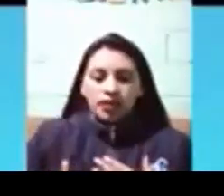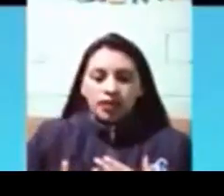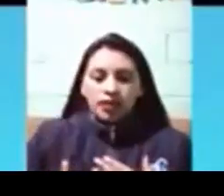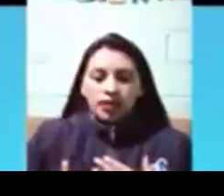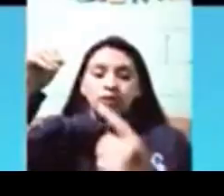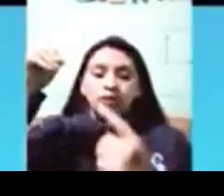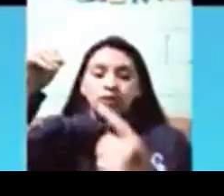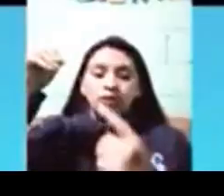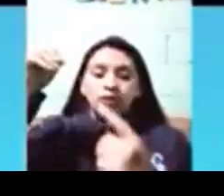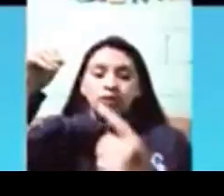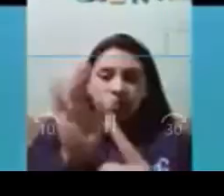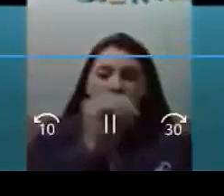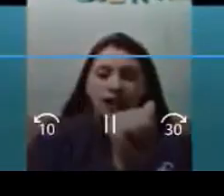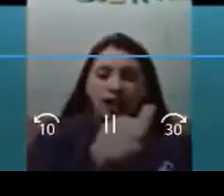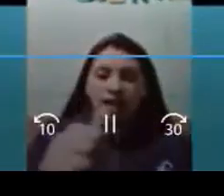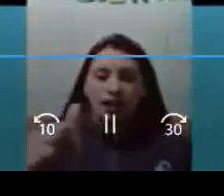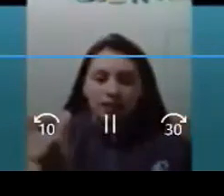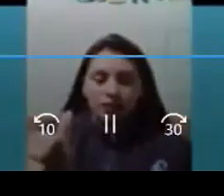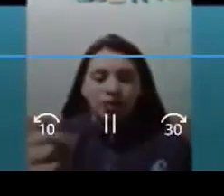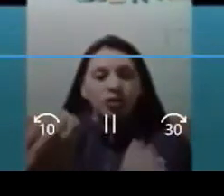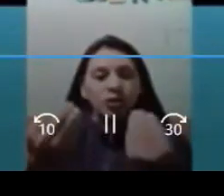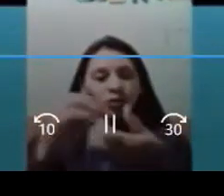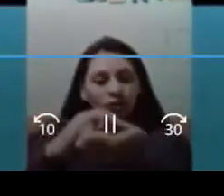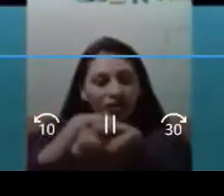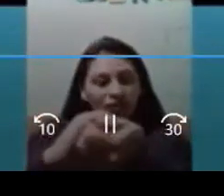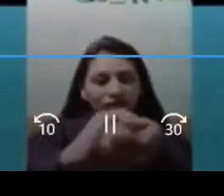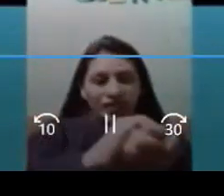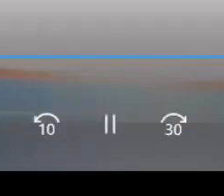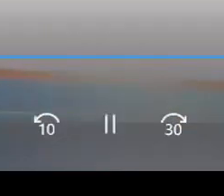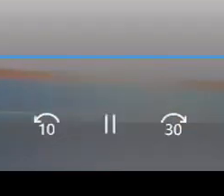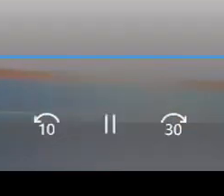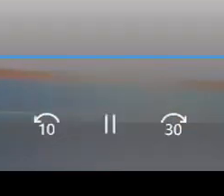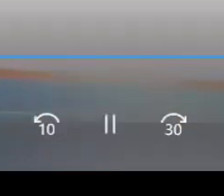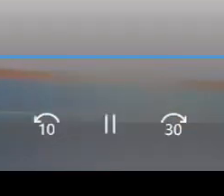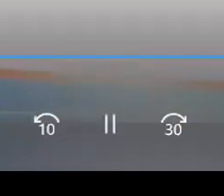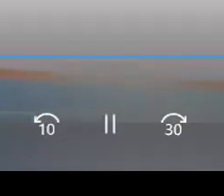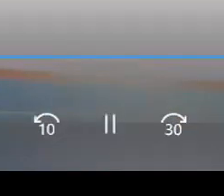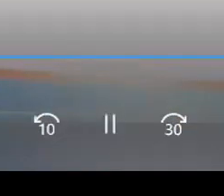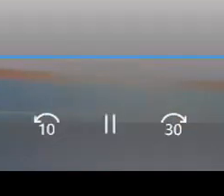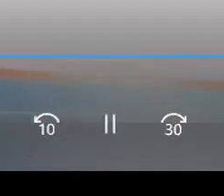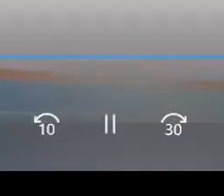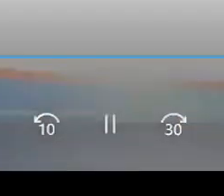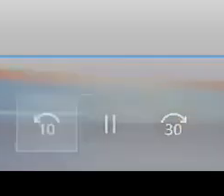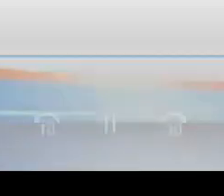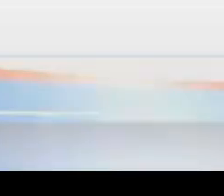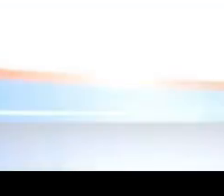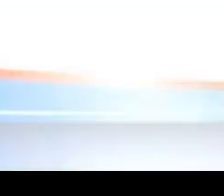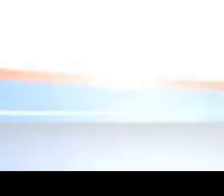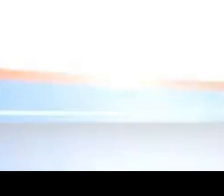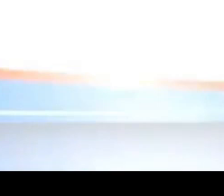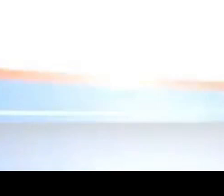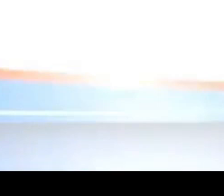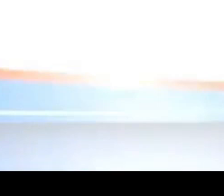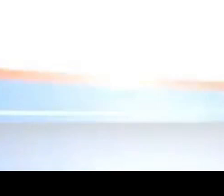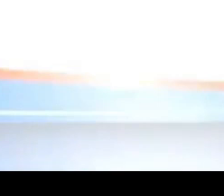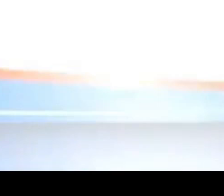lengua de señas todos están incluidos. Dios bendiga a cada uno de los sobre un fondo blanco con franjas azules se